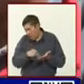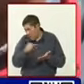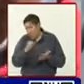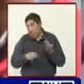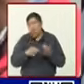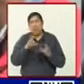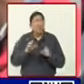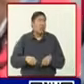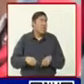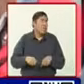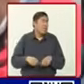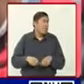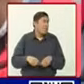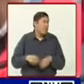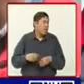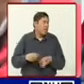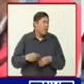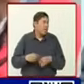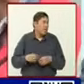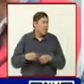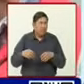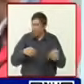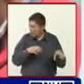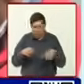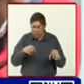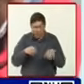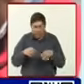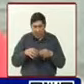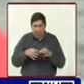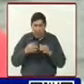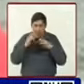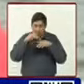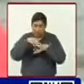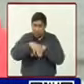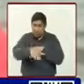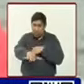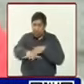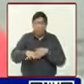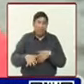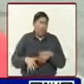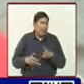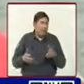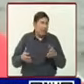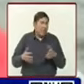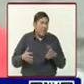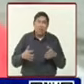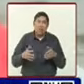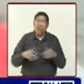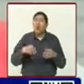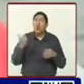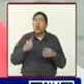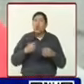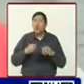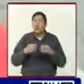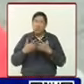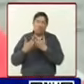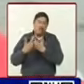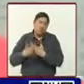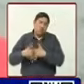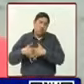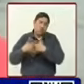si podría, digamos, desembocar esta represa, el embalse a planta de tratamiento, ¿no?,